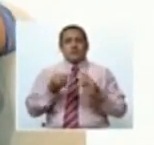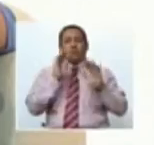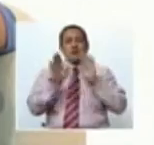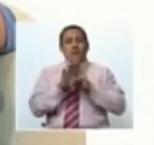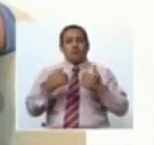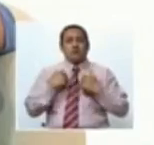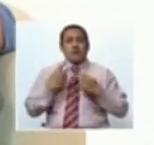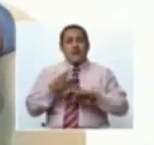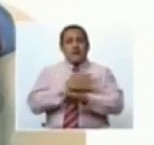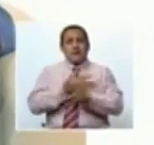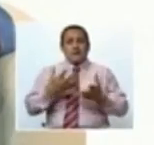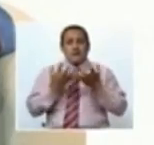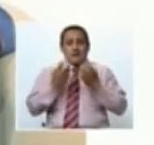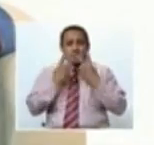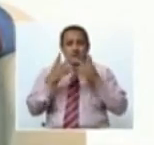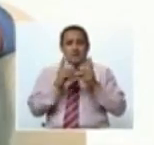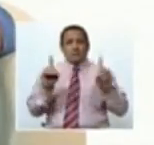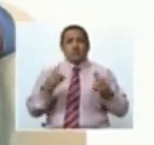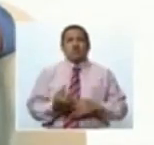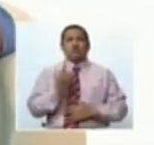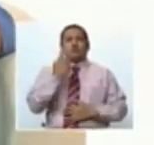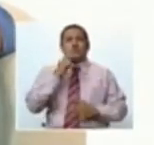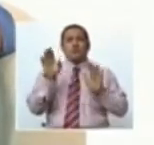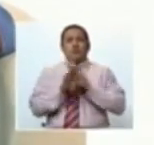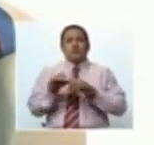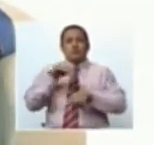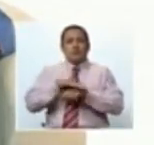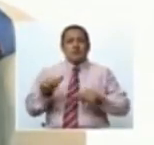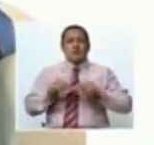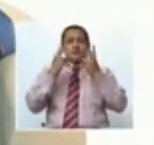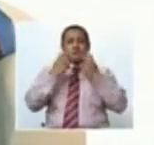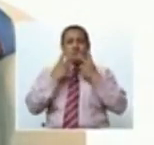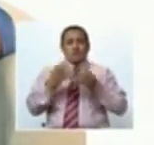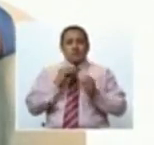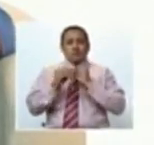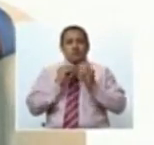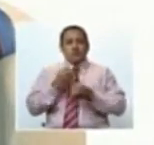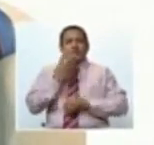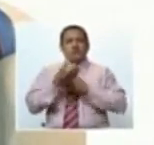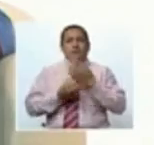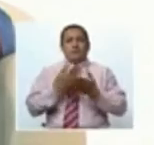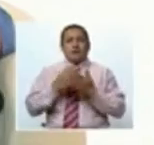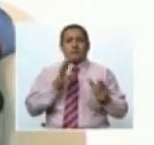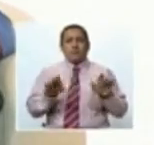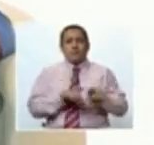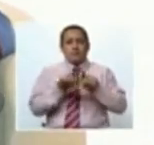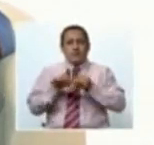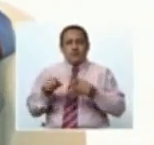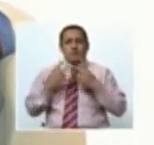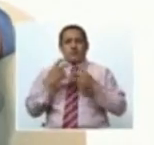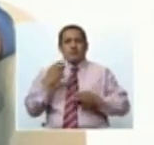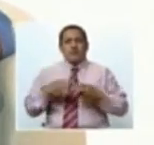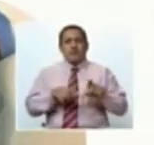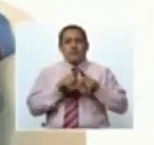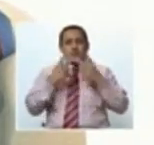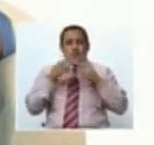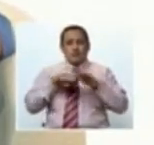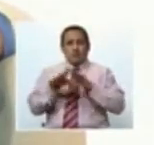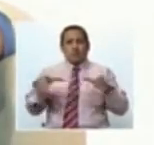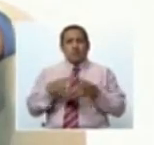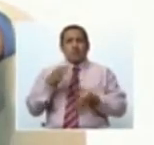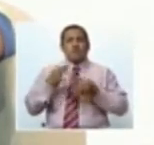contradicción tienen una pretensión, es solo sobre esa pretensión que debería pronunciarse el órgano jurisdiccional, el Poder